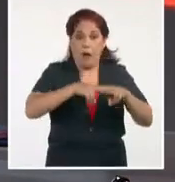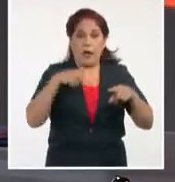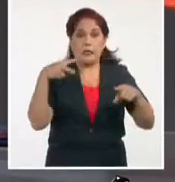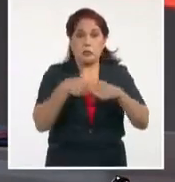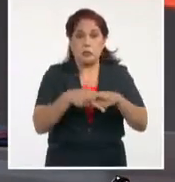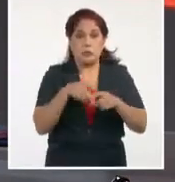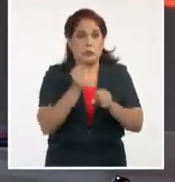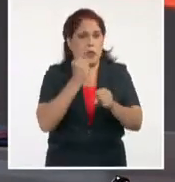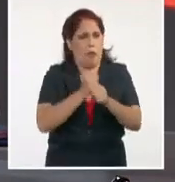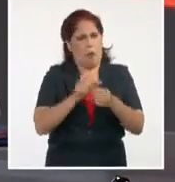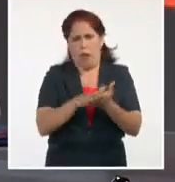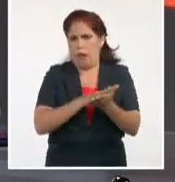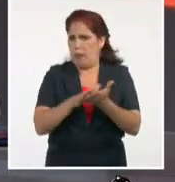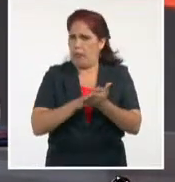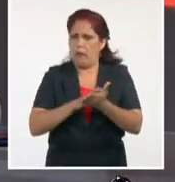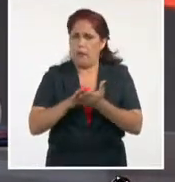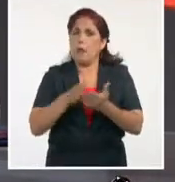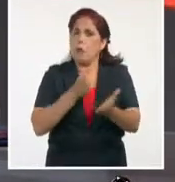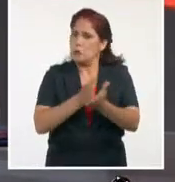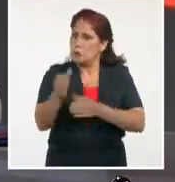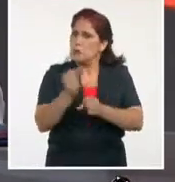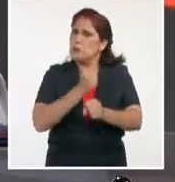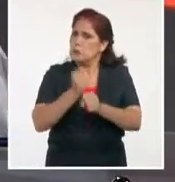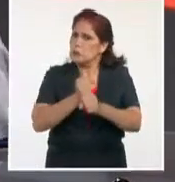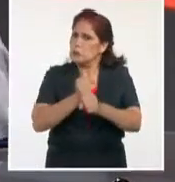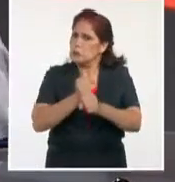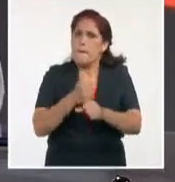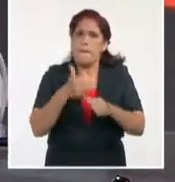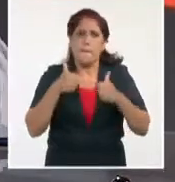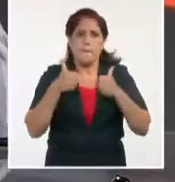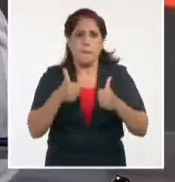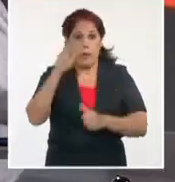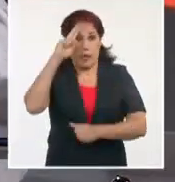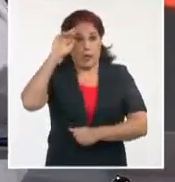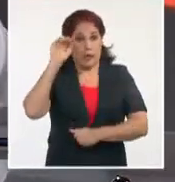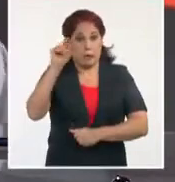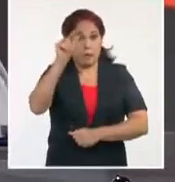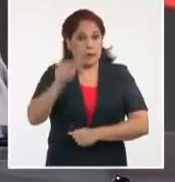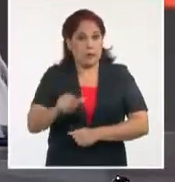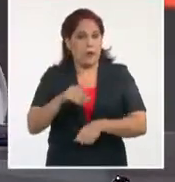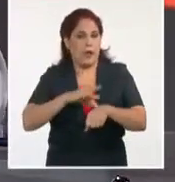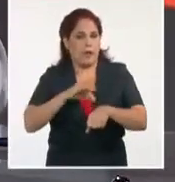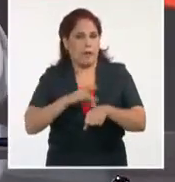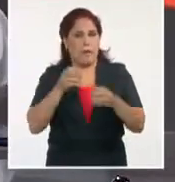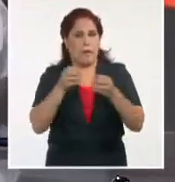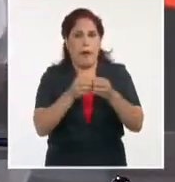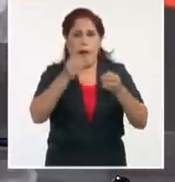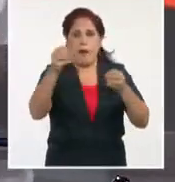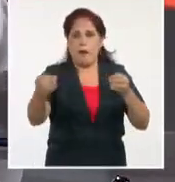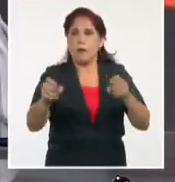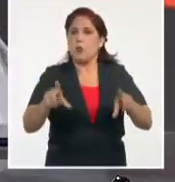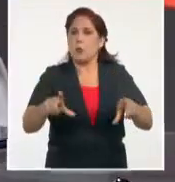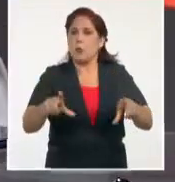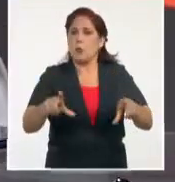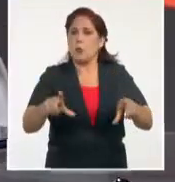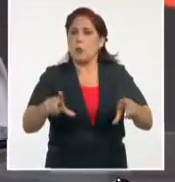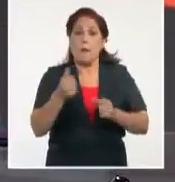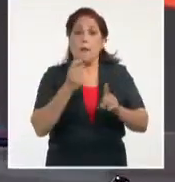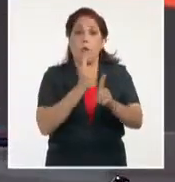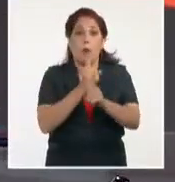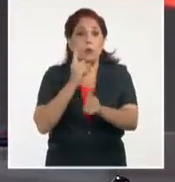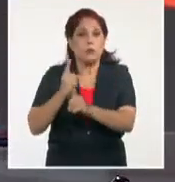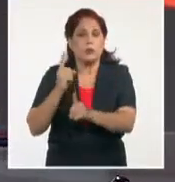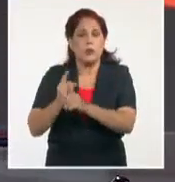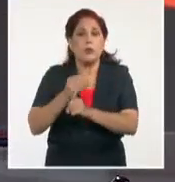su trabajo y se pudo fluir el ingreso del paciente, el aislamiento, los